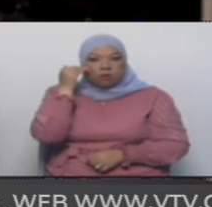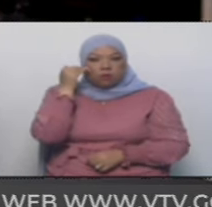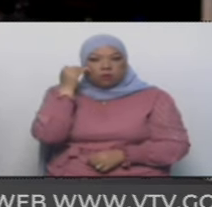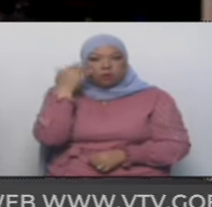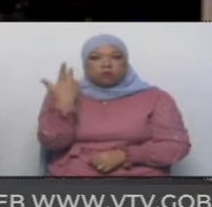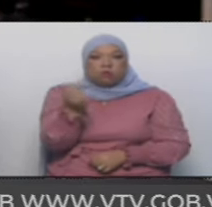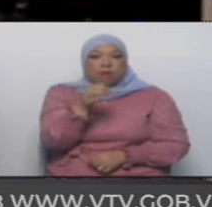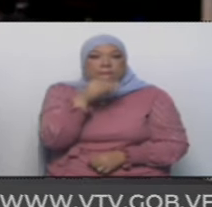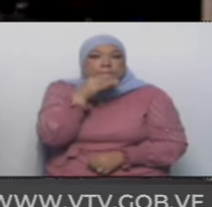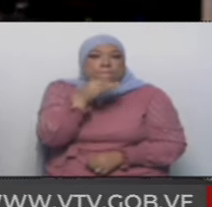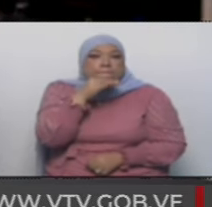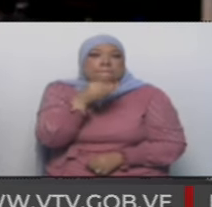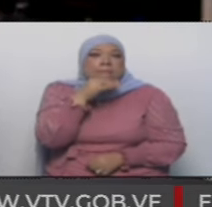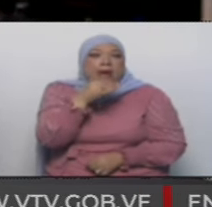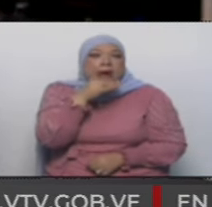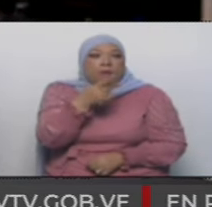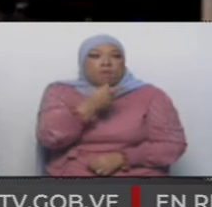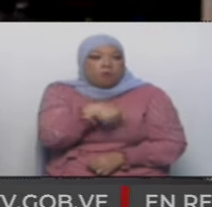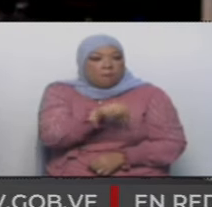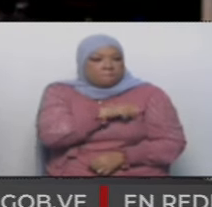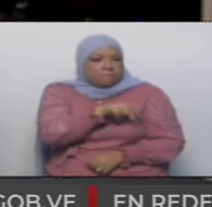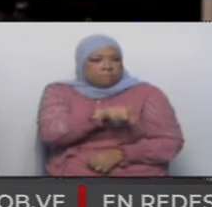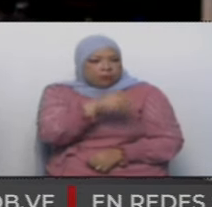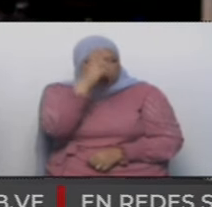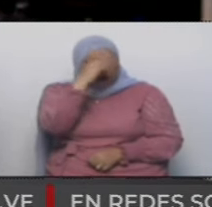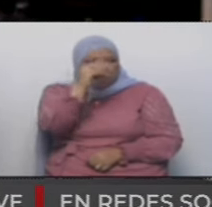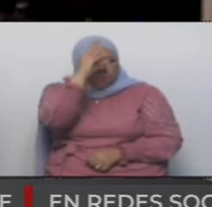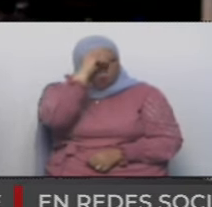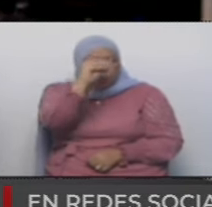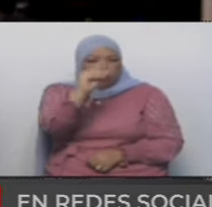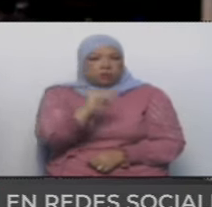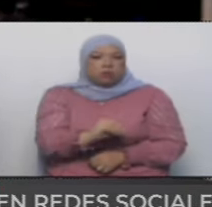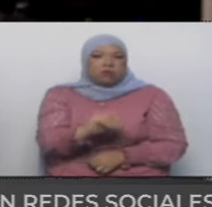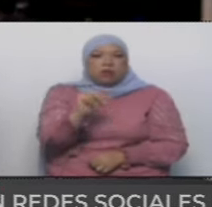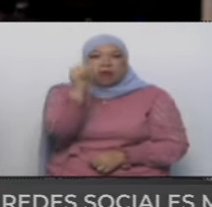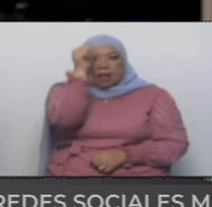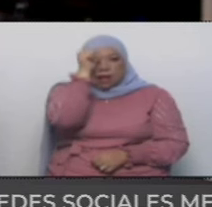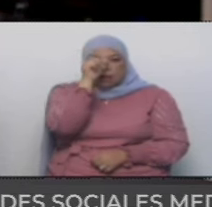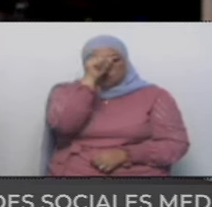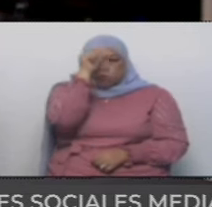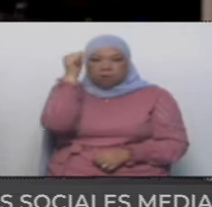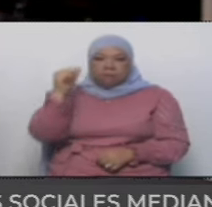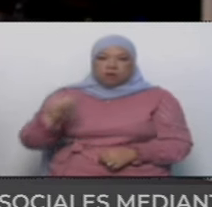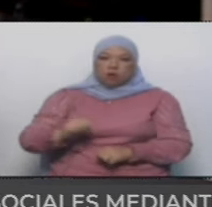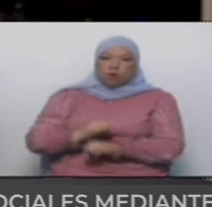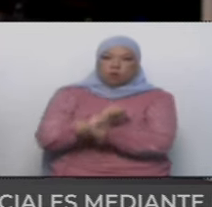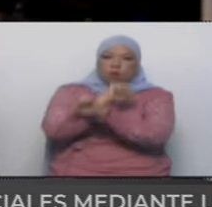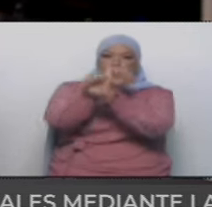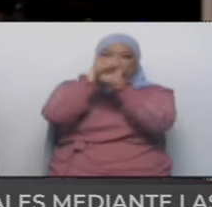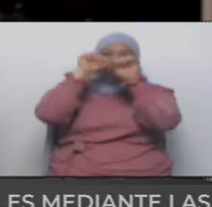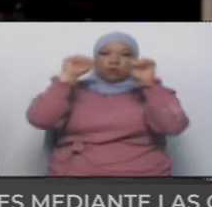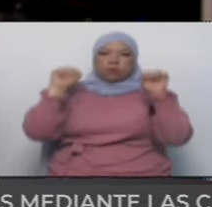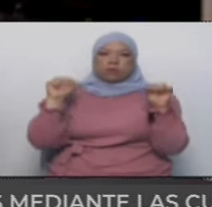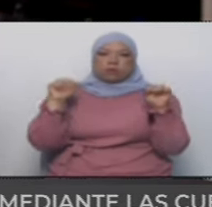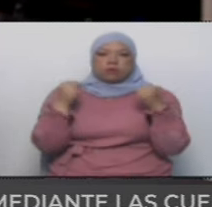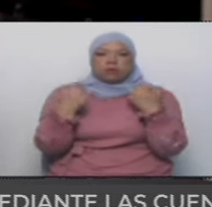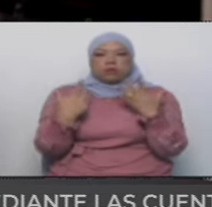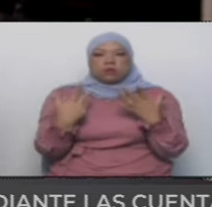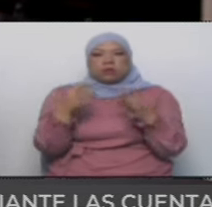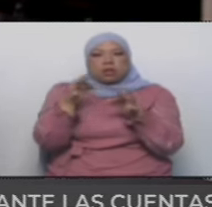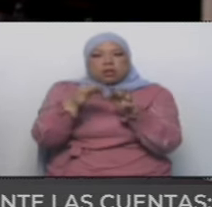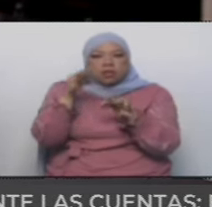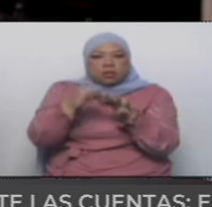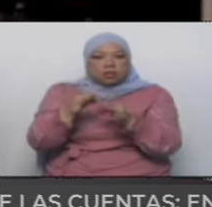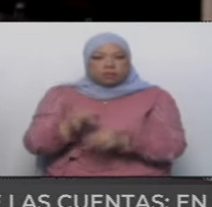se molestaron mucho. Y era la mañana del domingo, 8 de